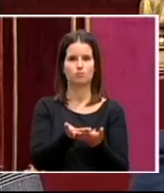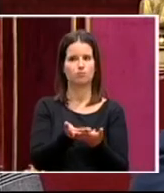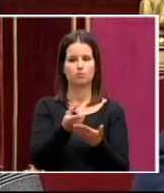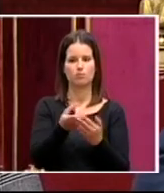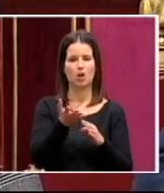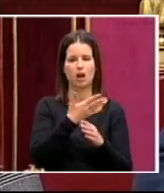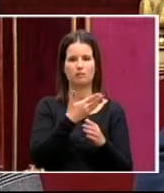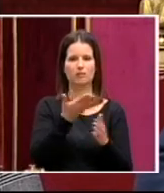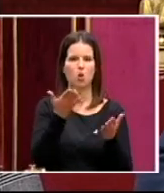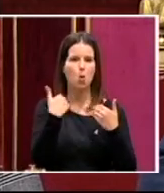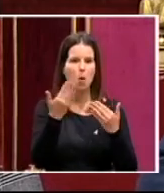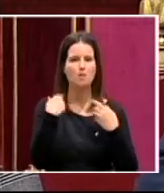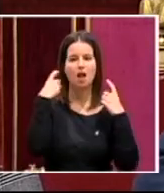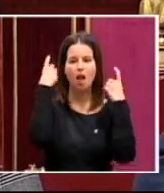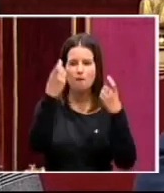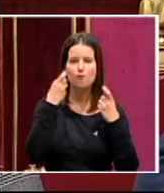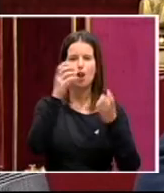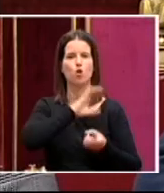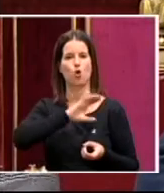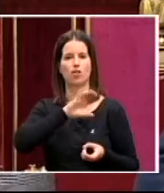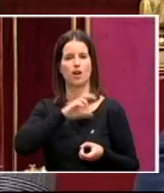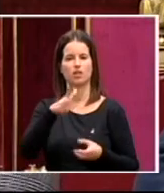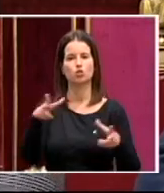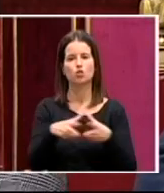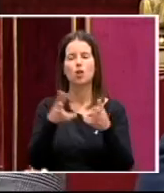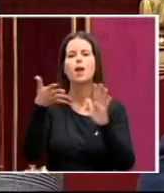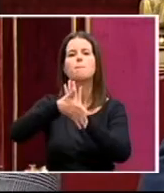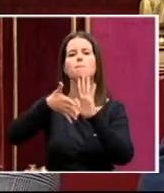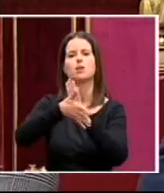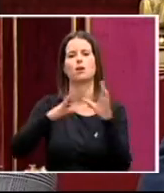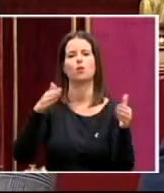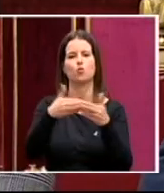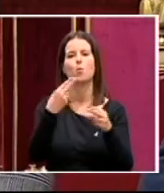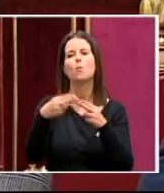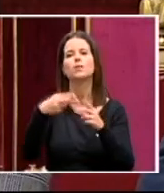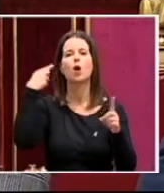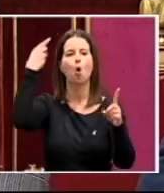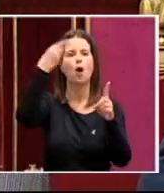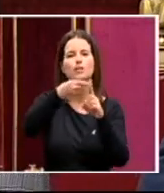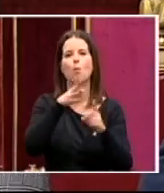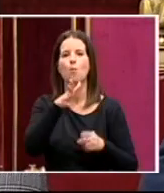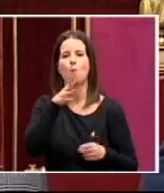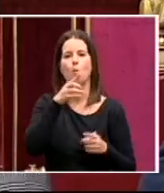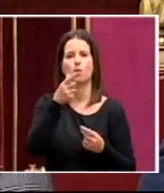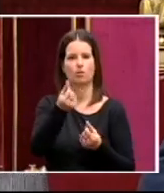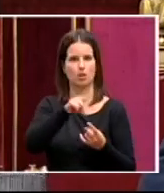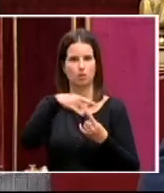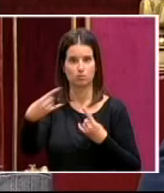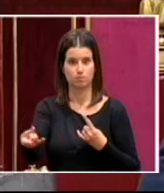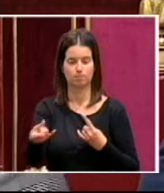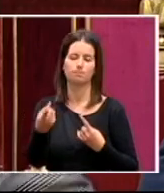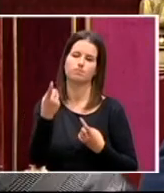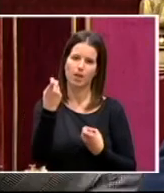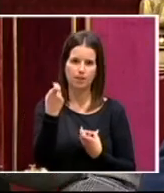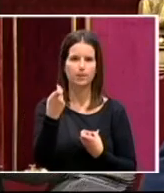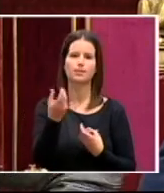existido el esfuerzo por parte de la Concejalía de explicar a los grupos municipales la intención o la motivación de esta transferencia de crédito, con lo cual sería